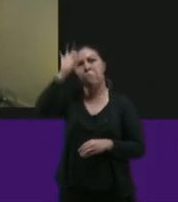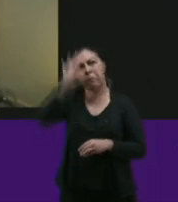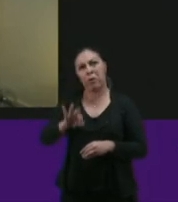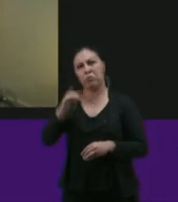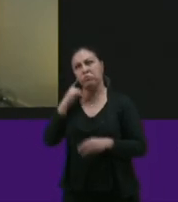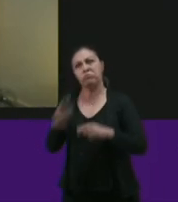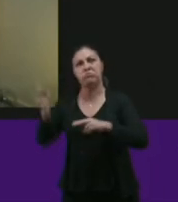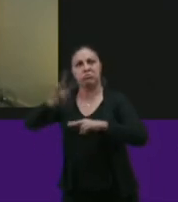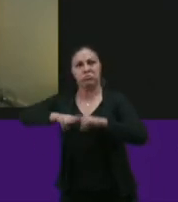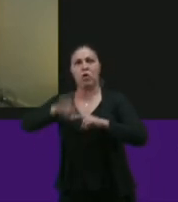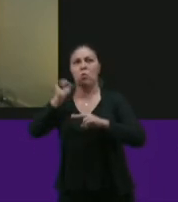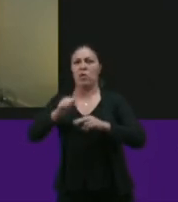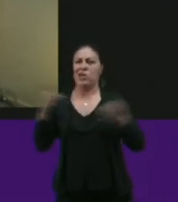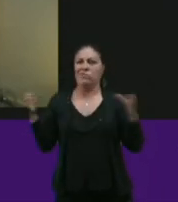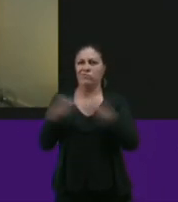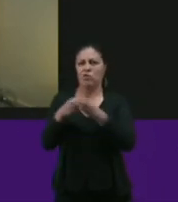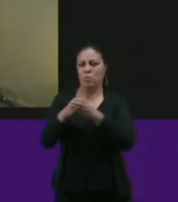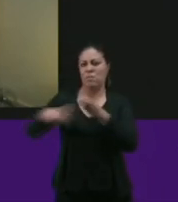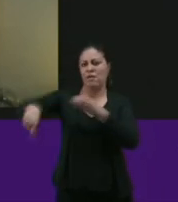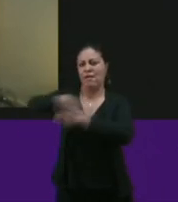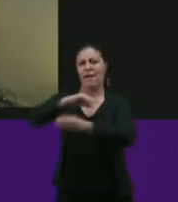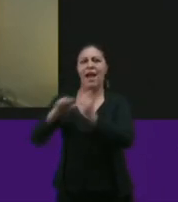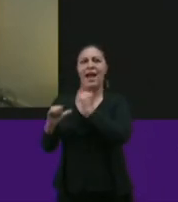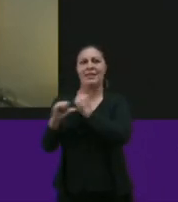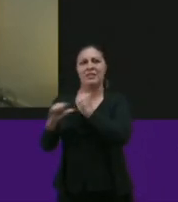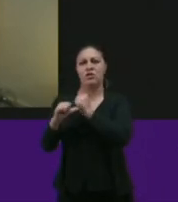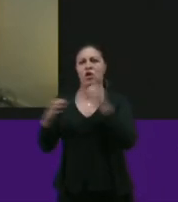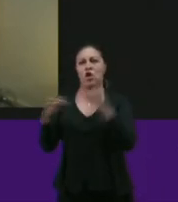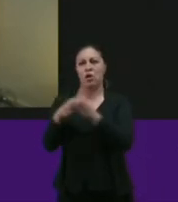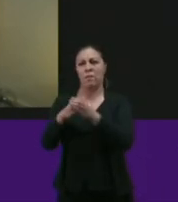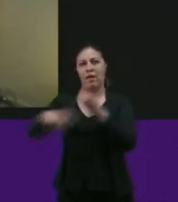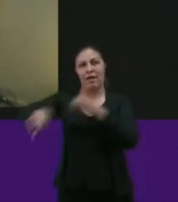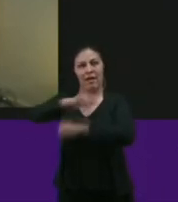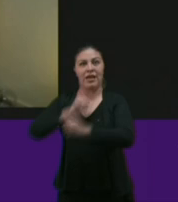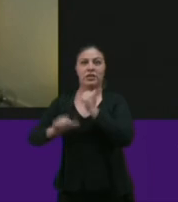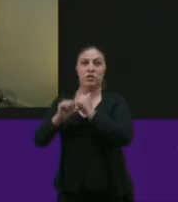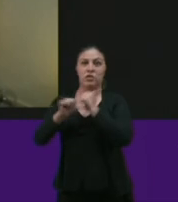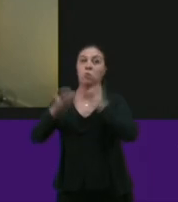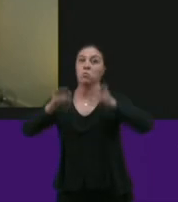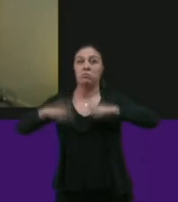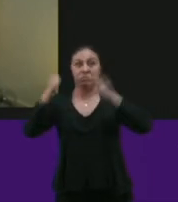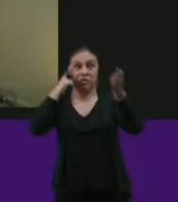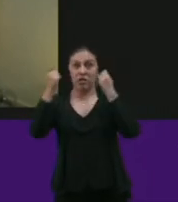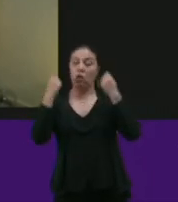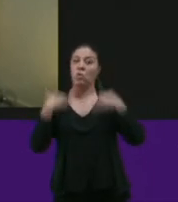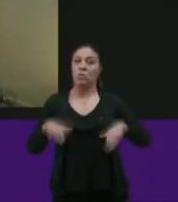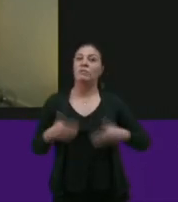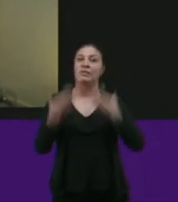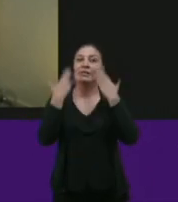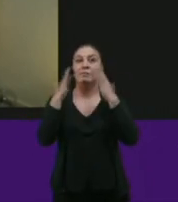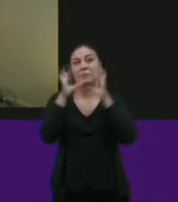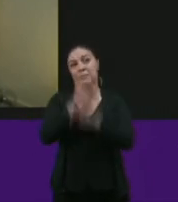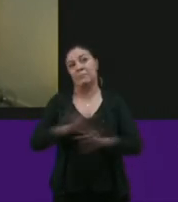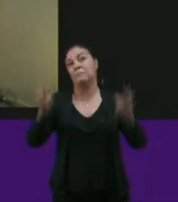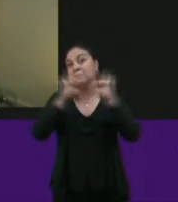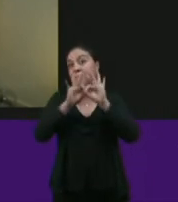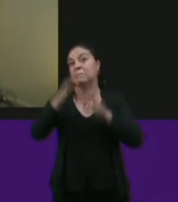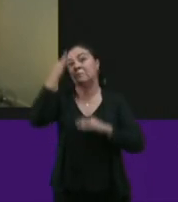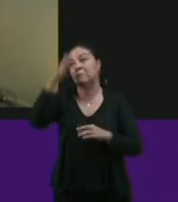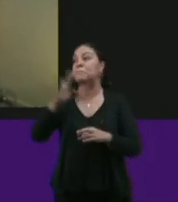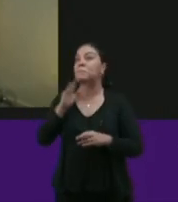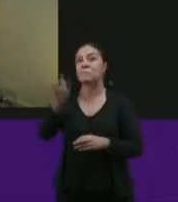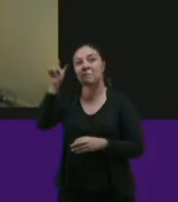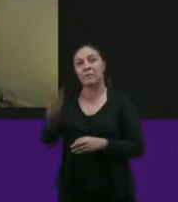una buena junta asesora con todos esos vacíos de pronto que tienes es una estrategia que te puede servir. Seguramente acá el señor Javier